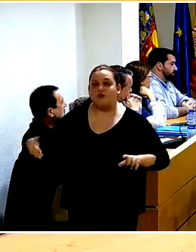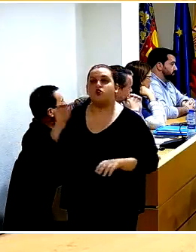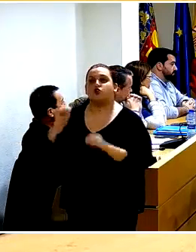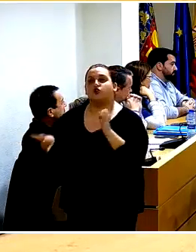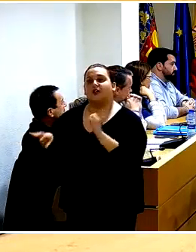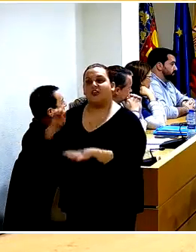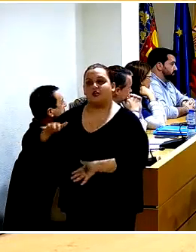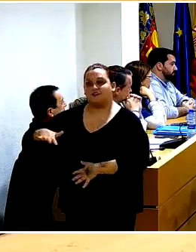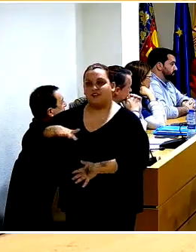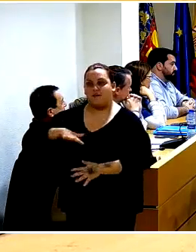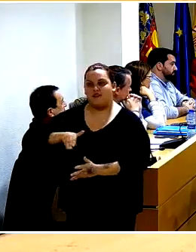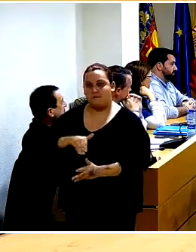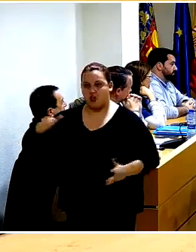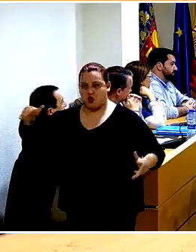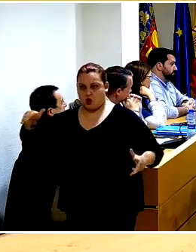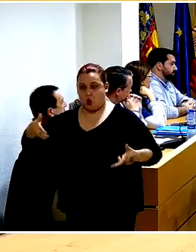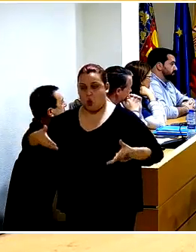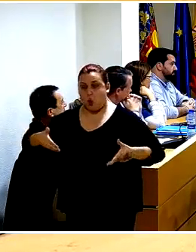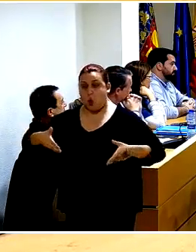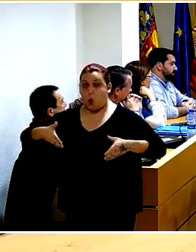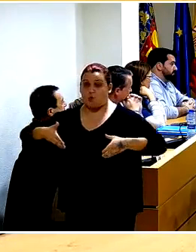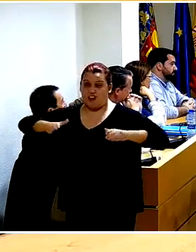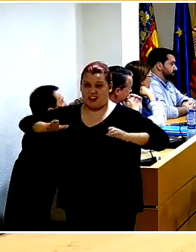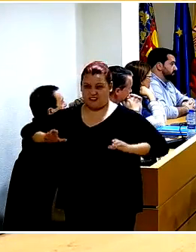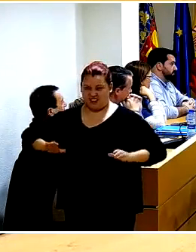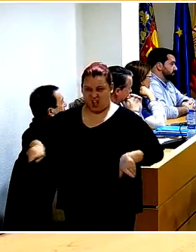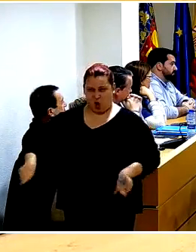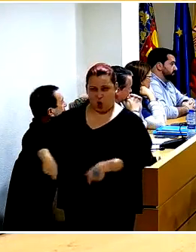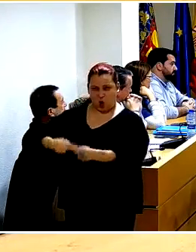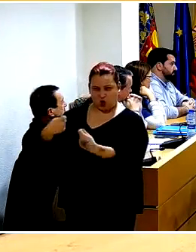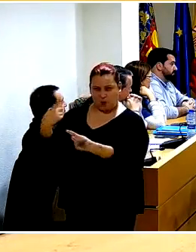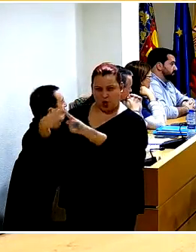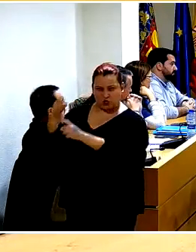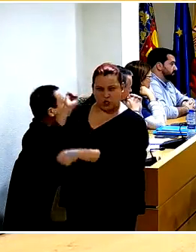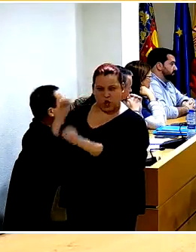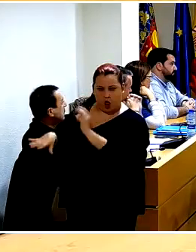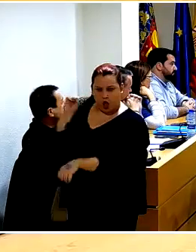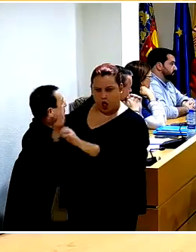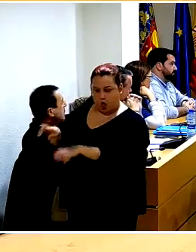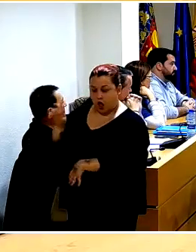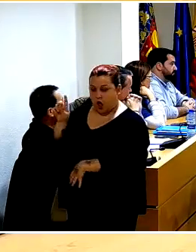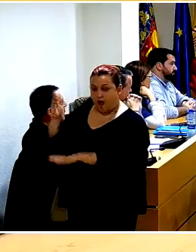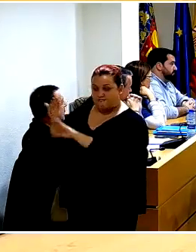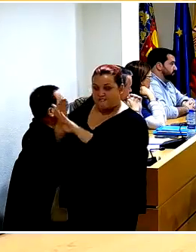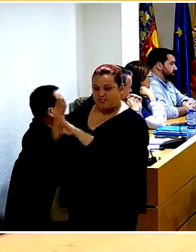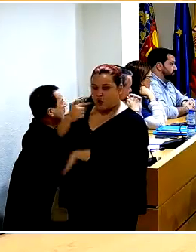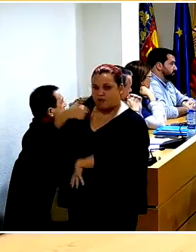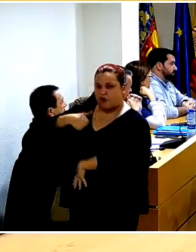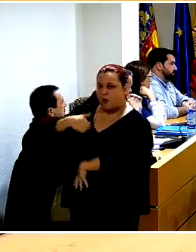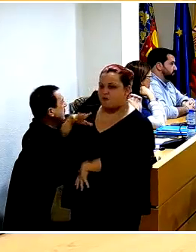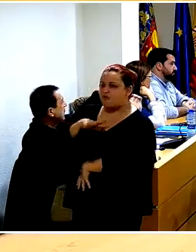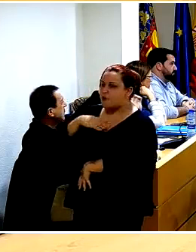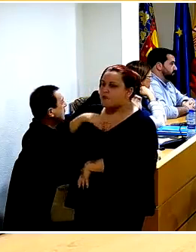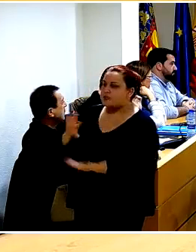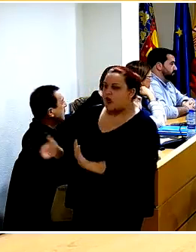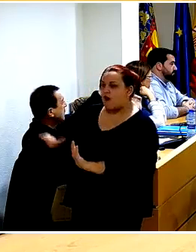un retrete roto y un montón de cosas, y me decían, por favor, ¿puedes hacer algo? Yo les decía, hay una aplicación en el ayuntamiento, les